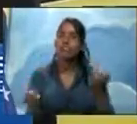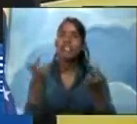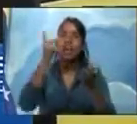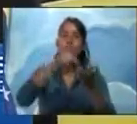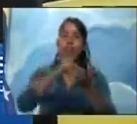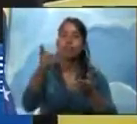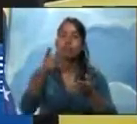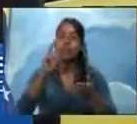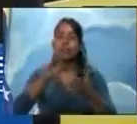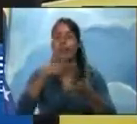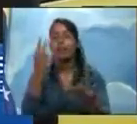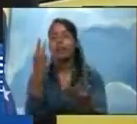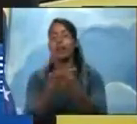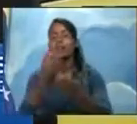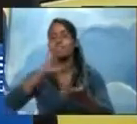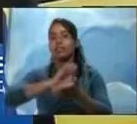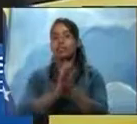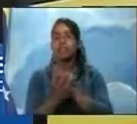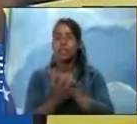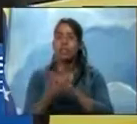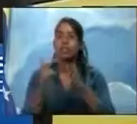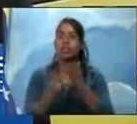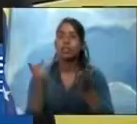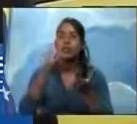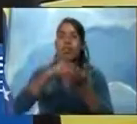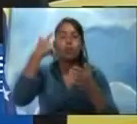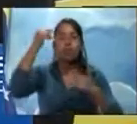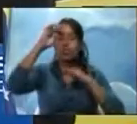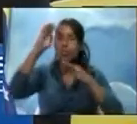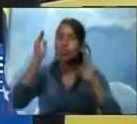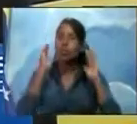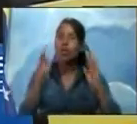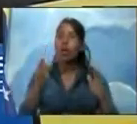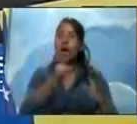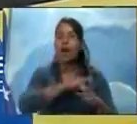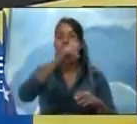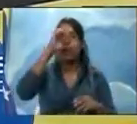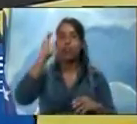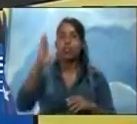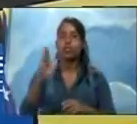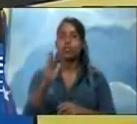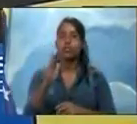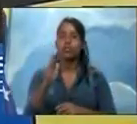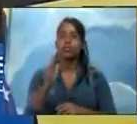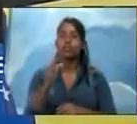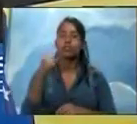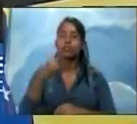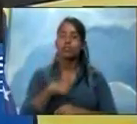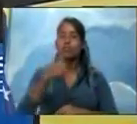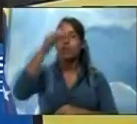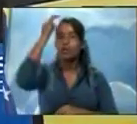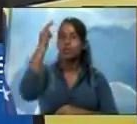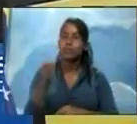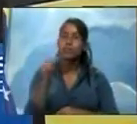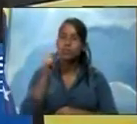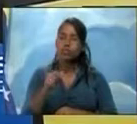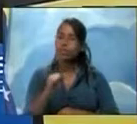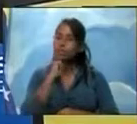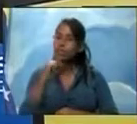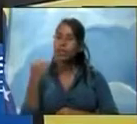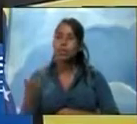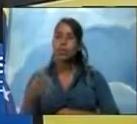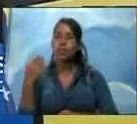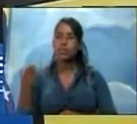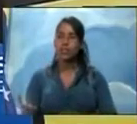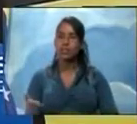cae, se levanta otro y cae por no tomar en cuenta a Dios. Yo creo que es interesante,